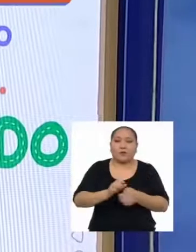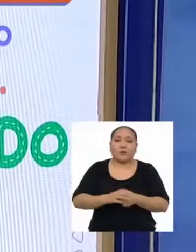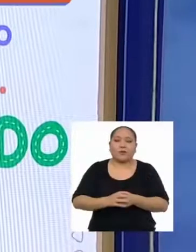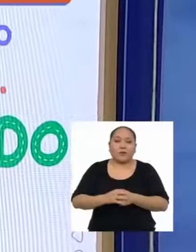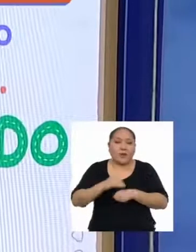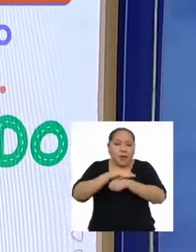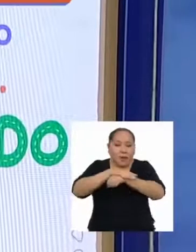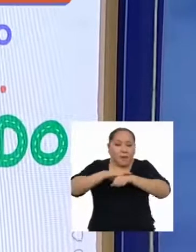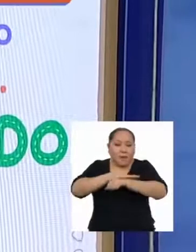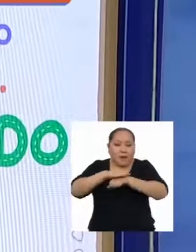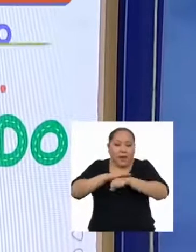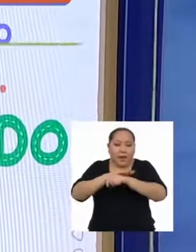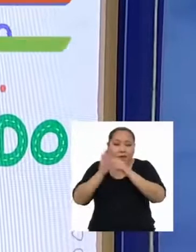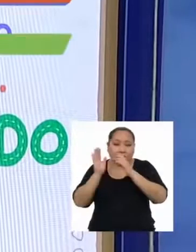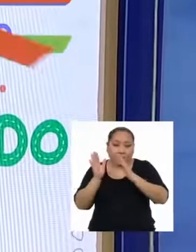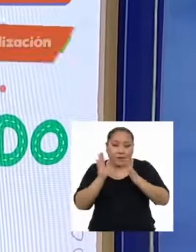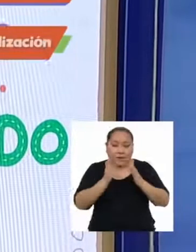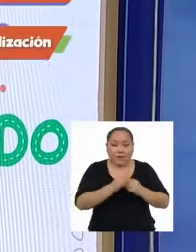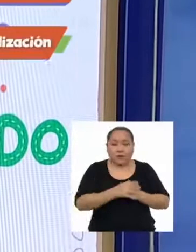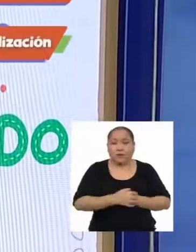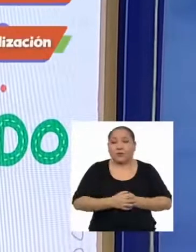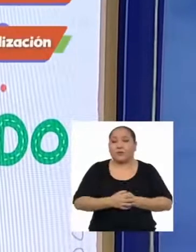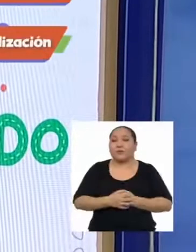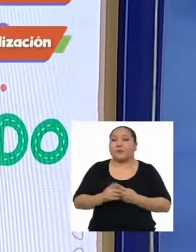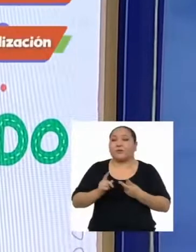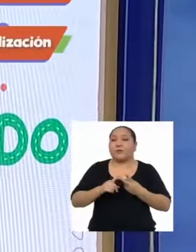Planificación,